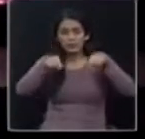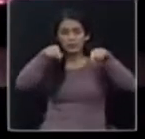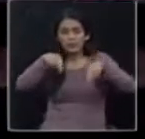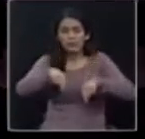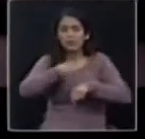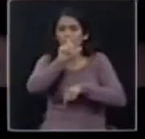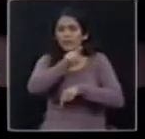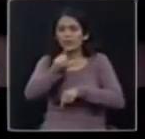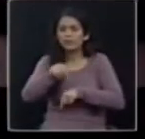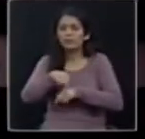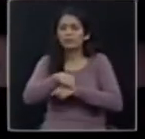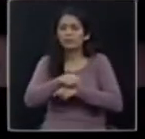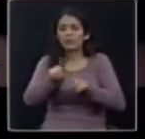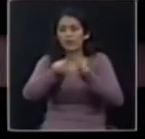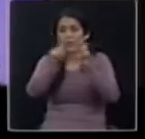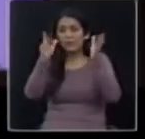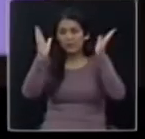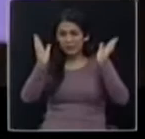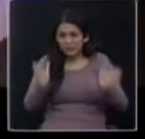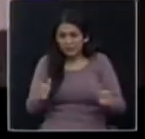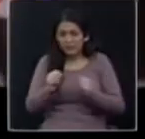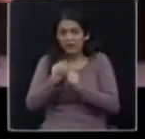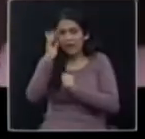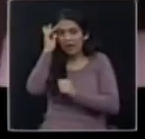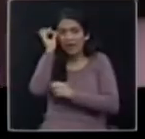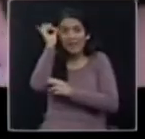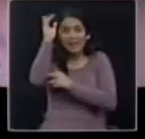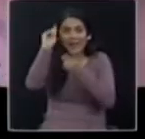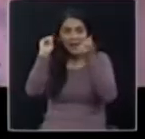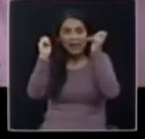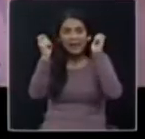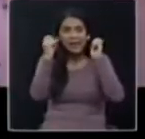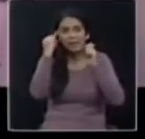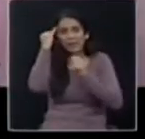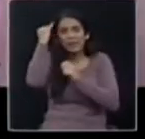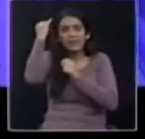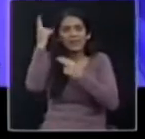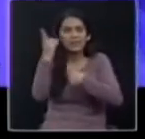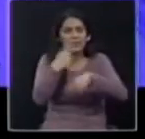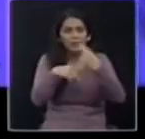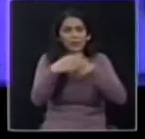éxito en torno a la innovación, a las ideas de negocios y al emprendimiento.